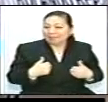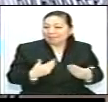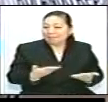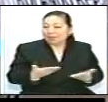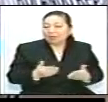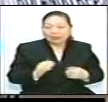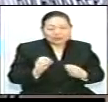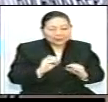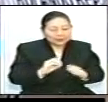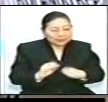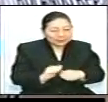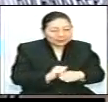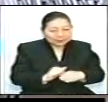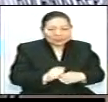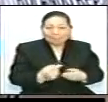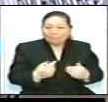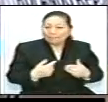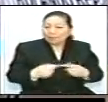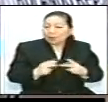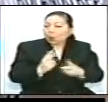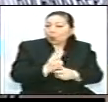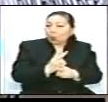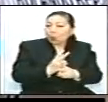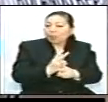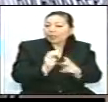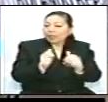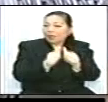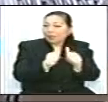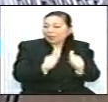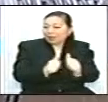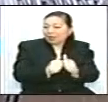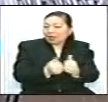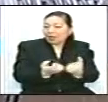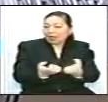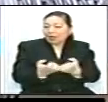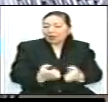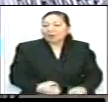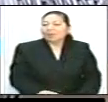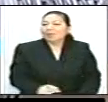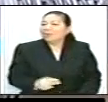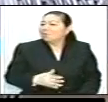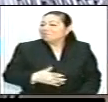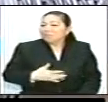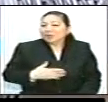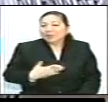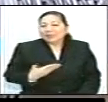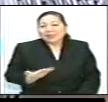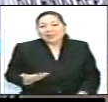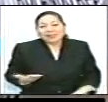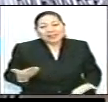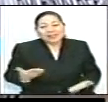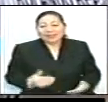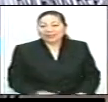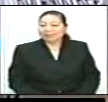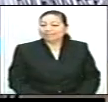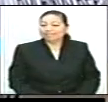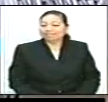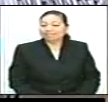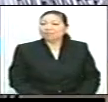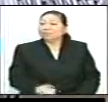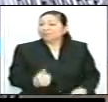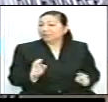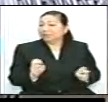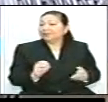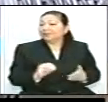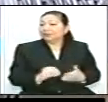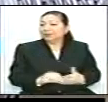Tenemos que afinar eso, ministro. Tenemos que cuidar nuestro modelo económico. No es posible que esté sucediendo todavía eso. Otro tema que